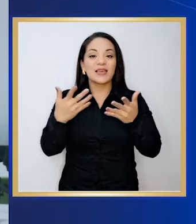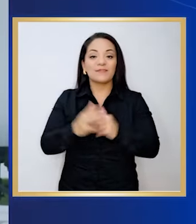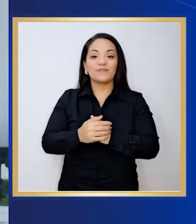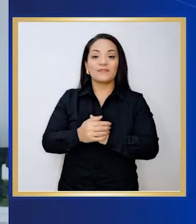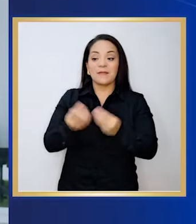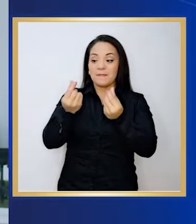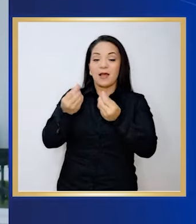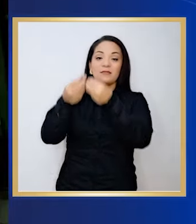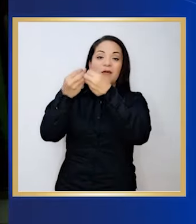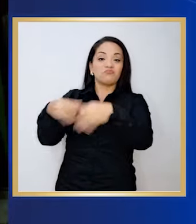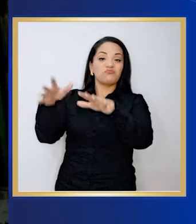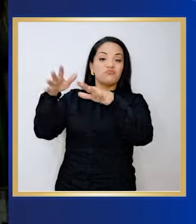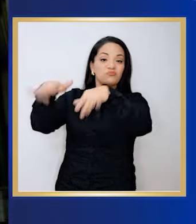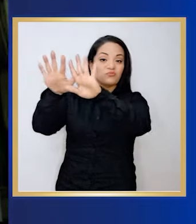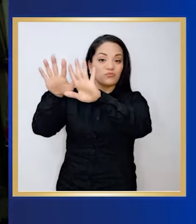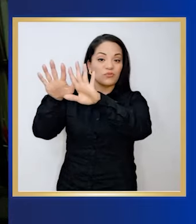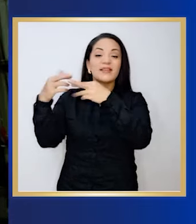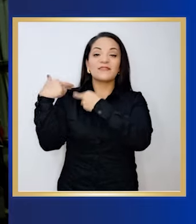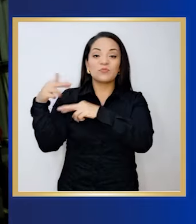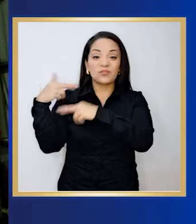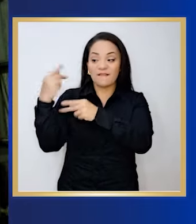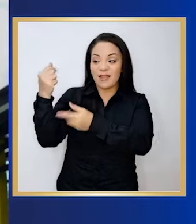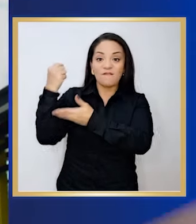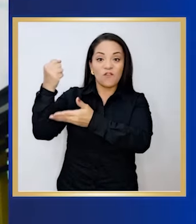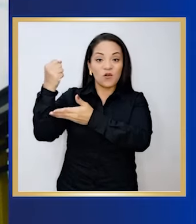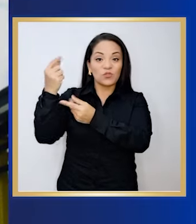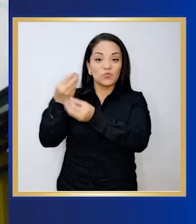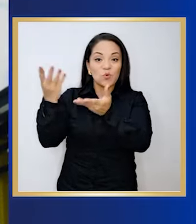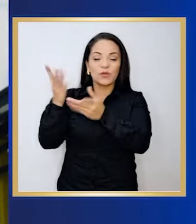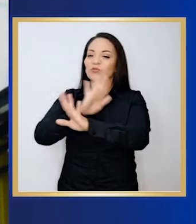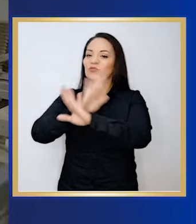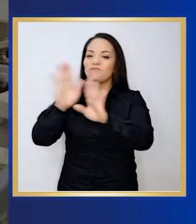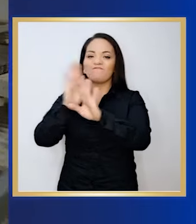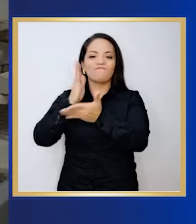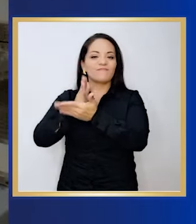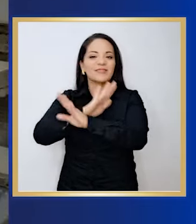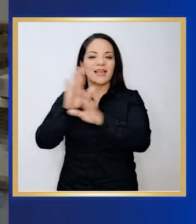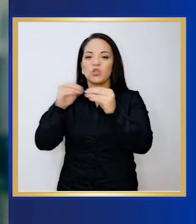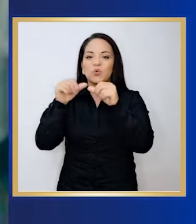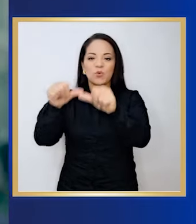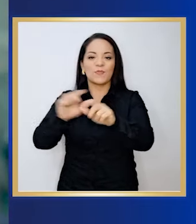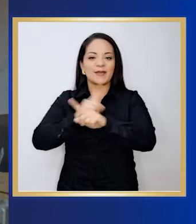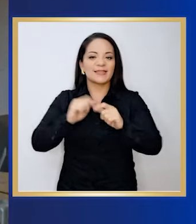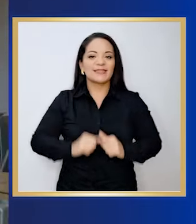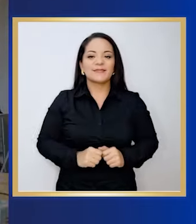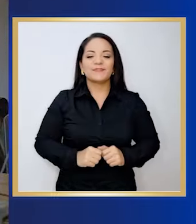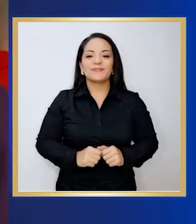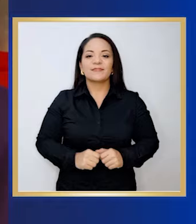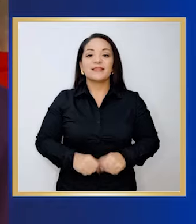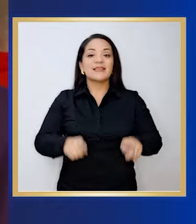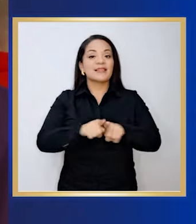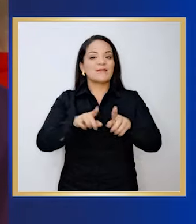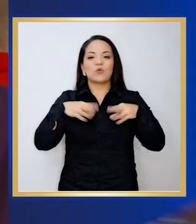que el despilfarro y la responsabilidad con los fondos públicos Ya no es sostenible